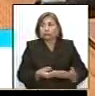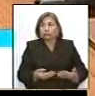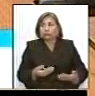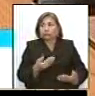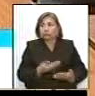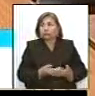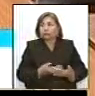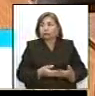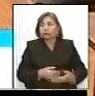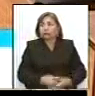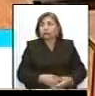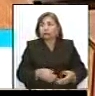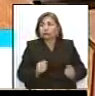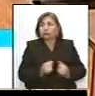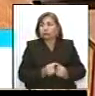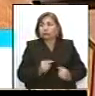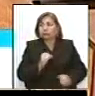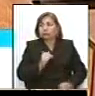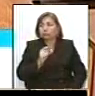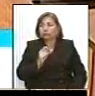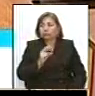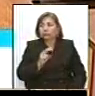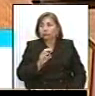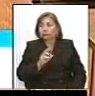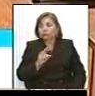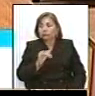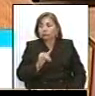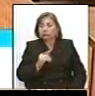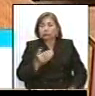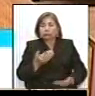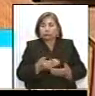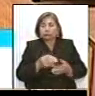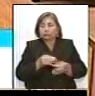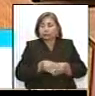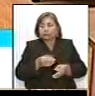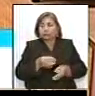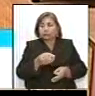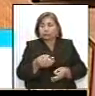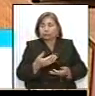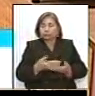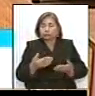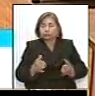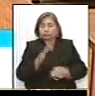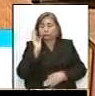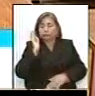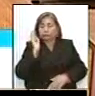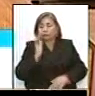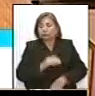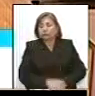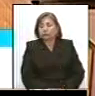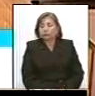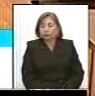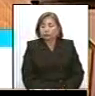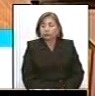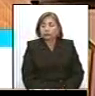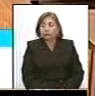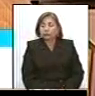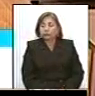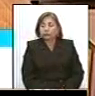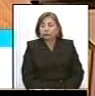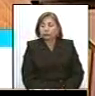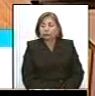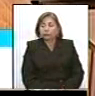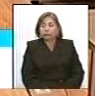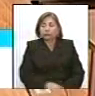este caso contra el congresista Salaverry. Los que estén a favor de postergar, sírvanse levantar la mano, por favor.